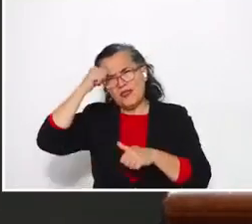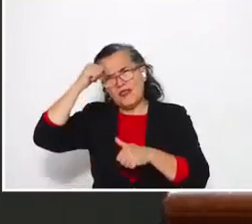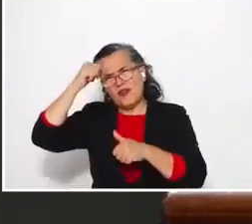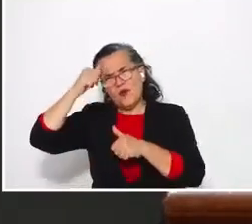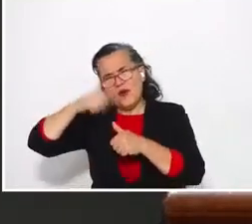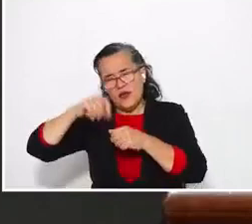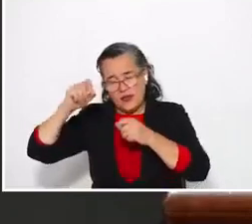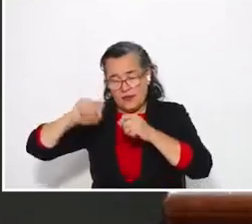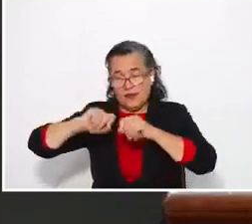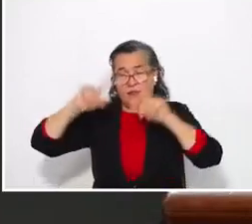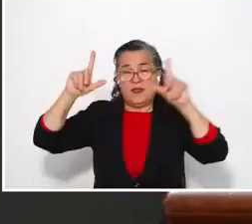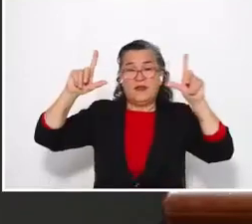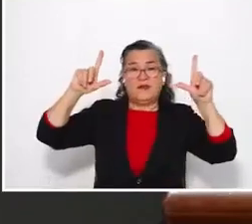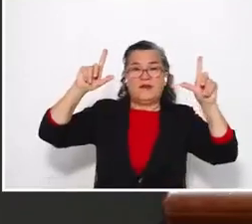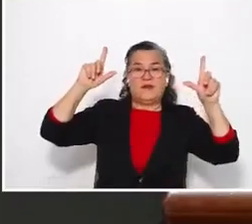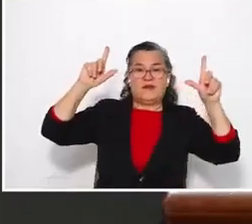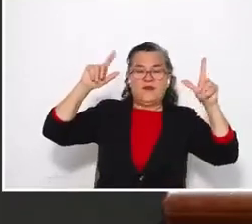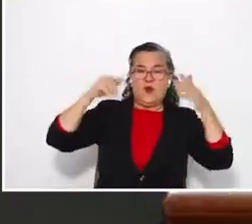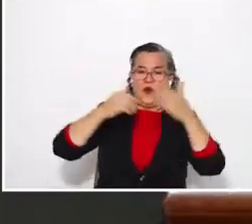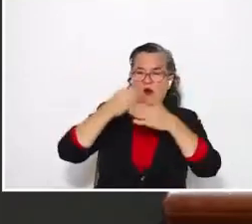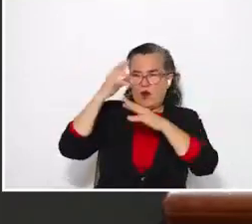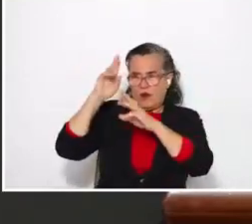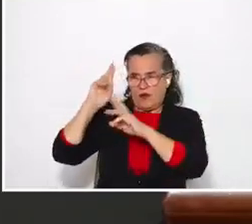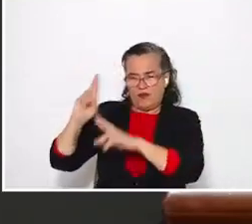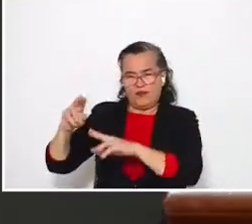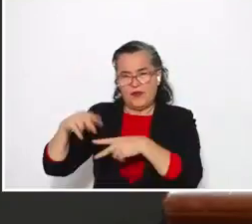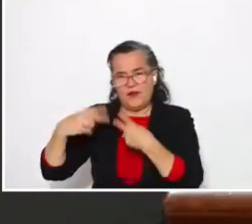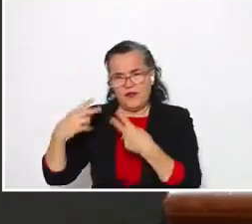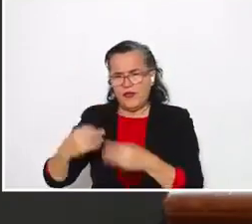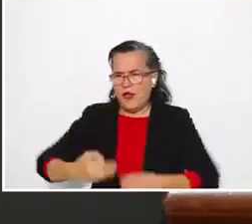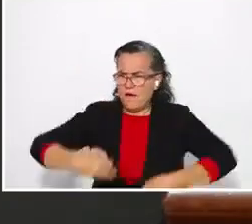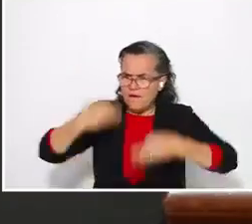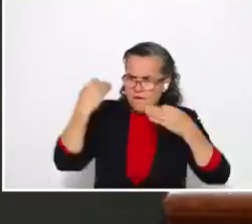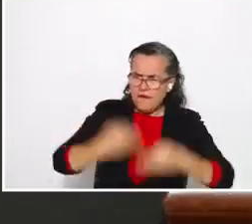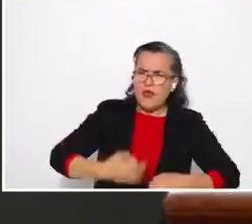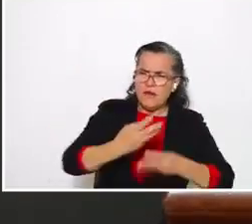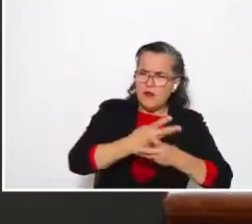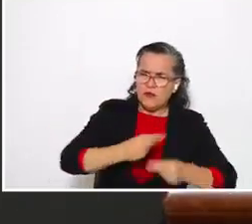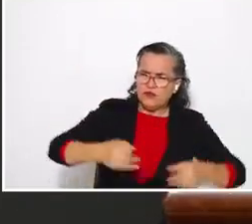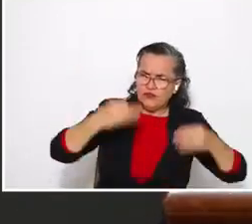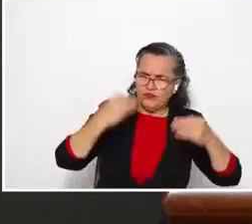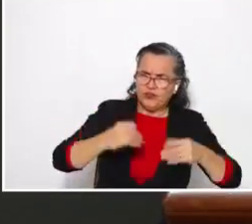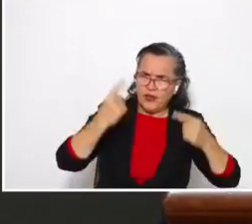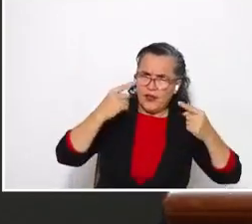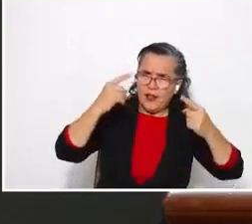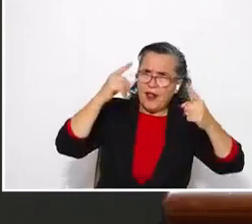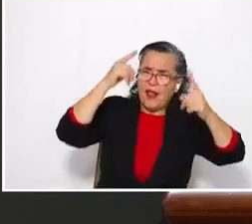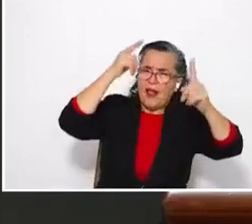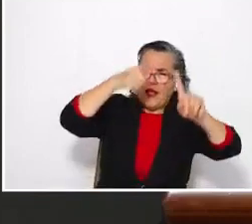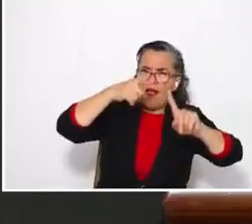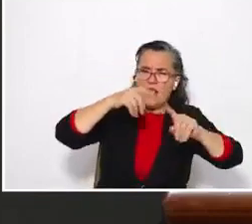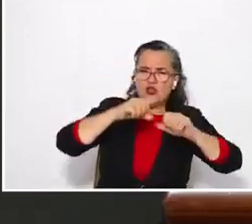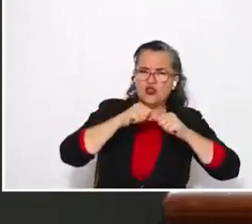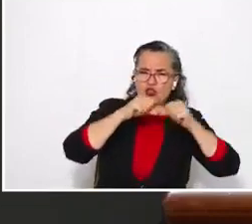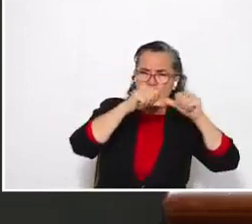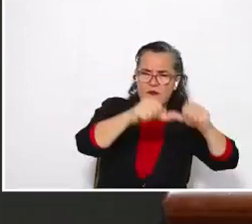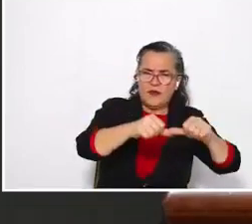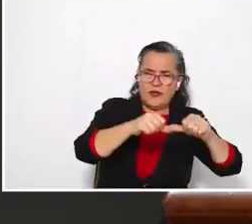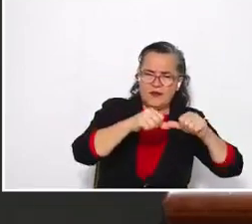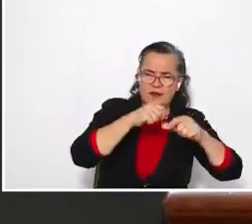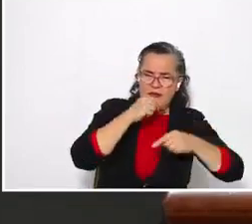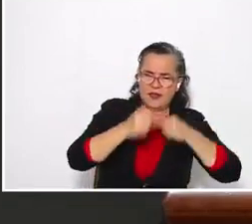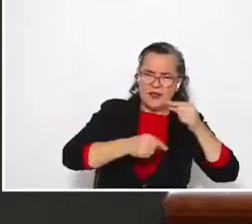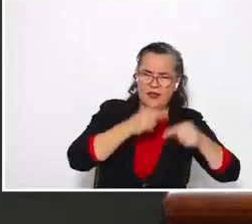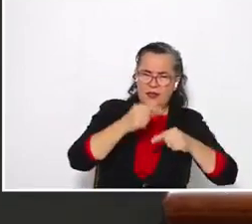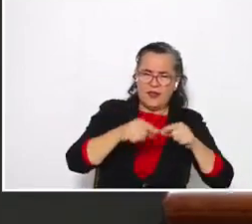nueva reverencia ante la vida, por la firme resolución de alcanzar la sostenibilidad, por el aceleramiento en la